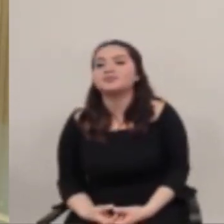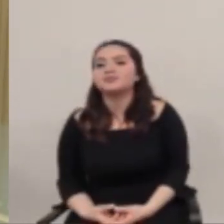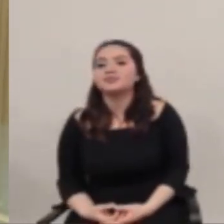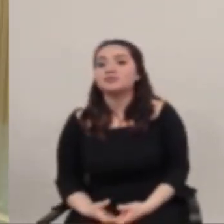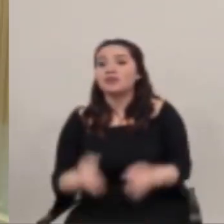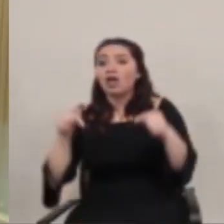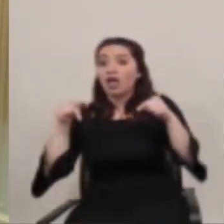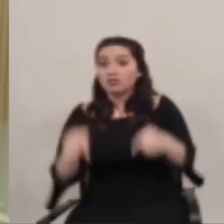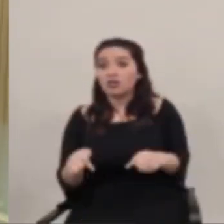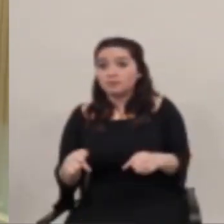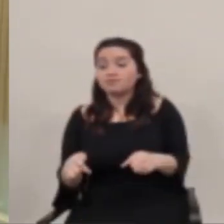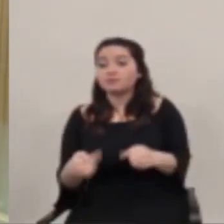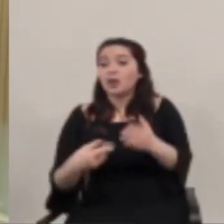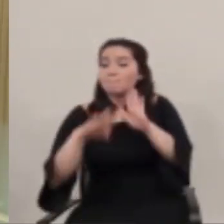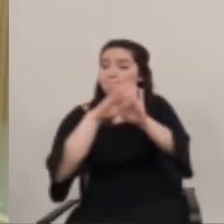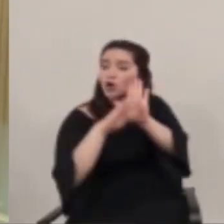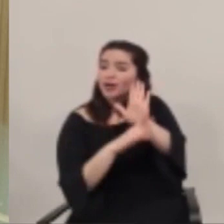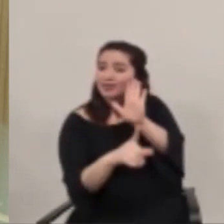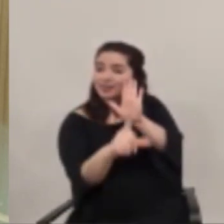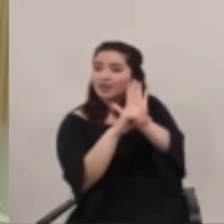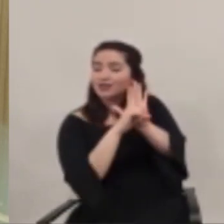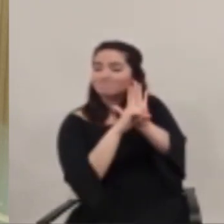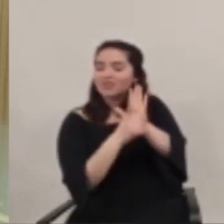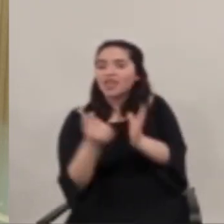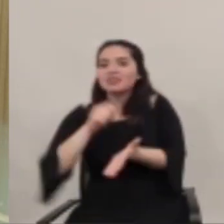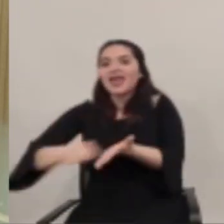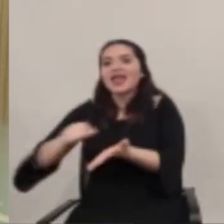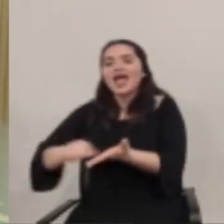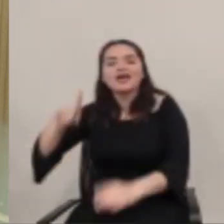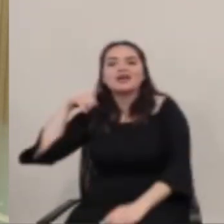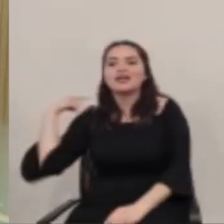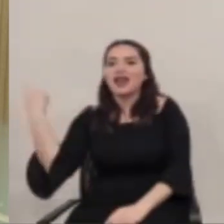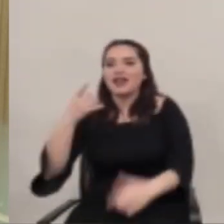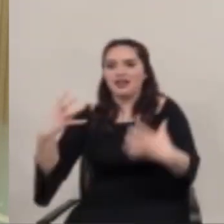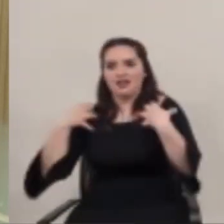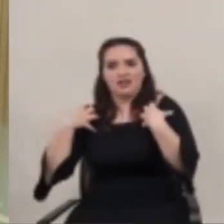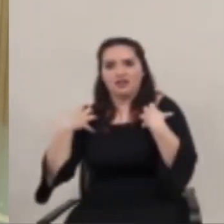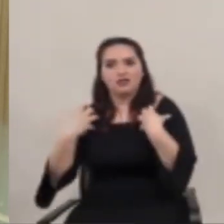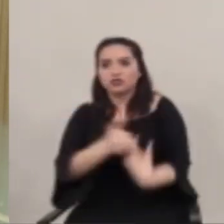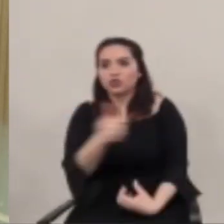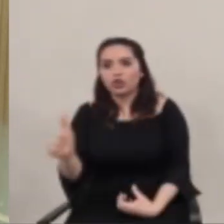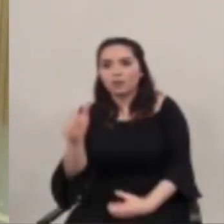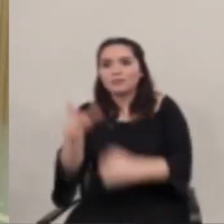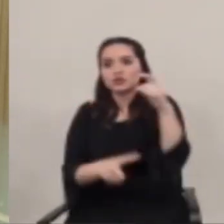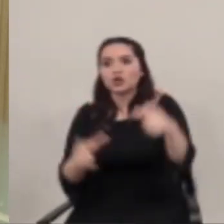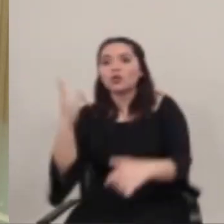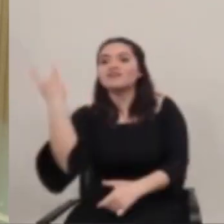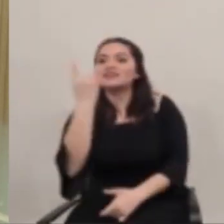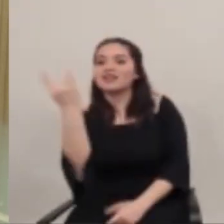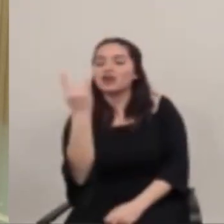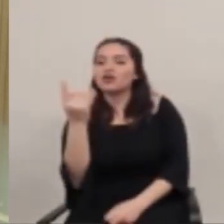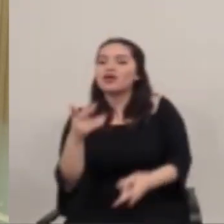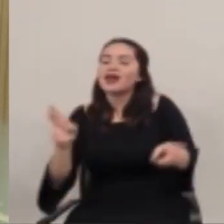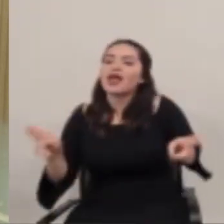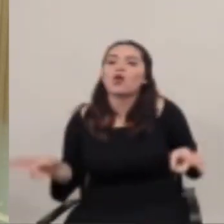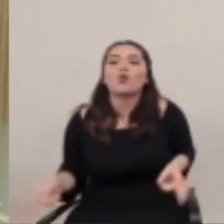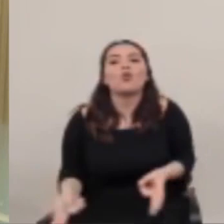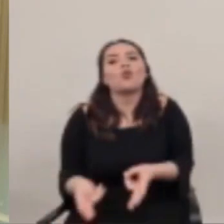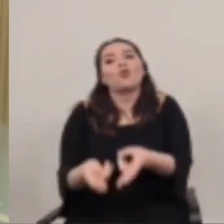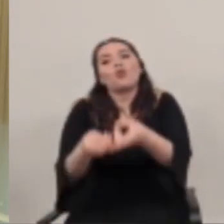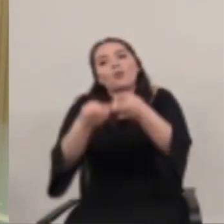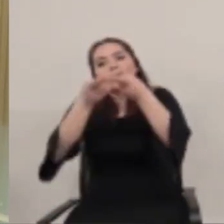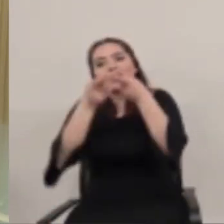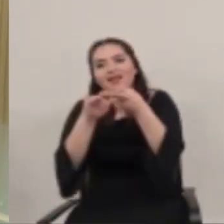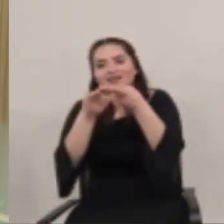Esta política se enmarca también en una tarea más general que tenemos los universitarios hoy día: recuperar la comunidad